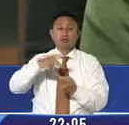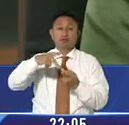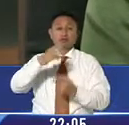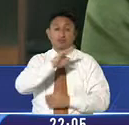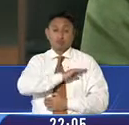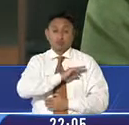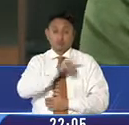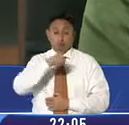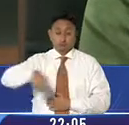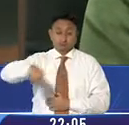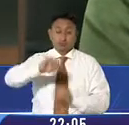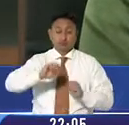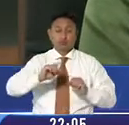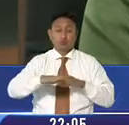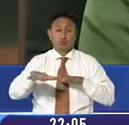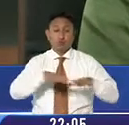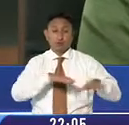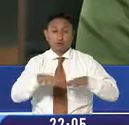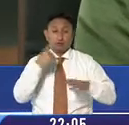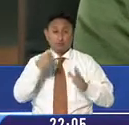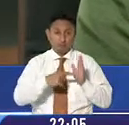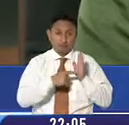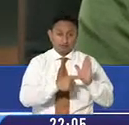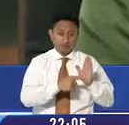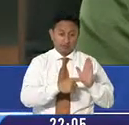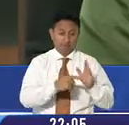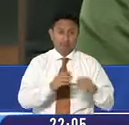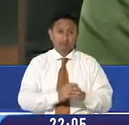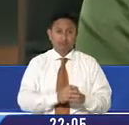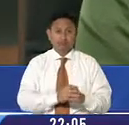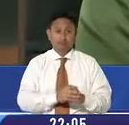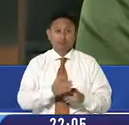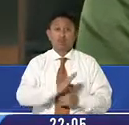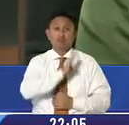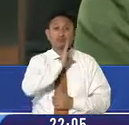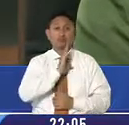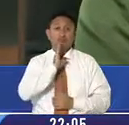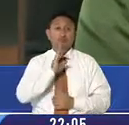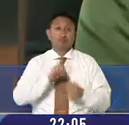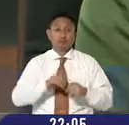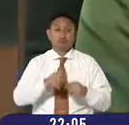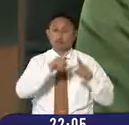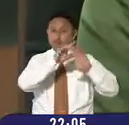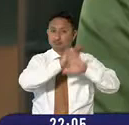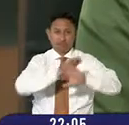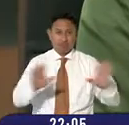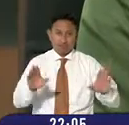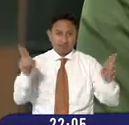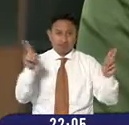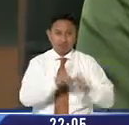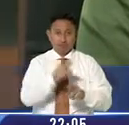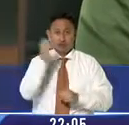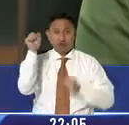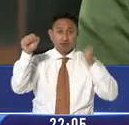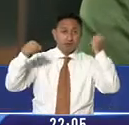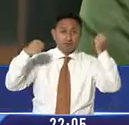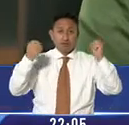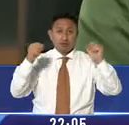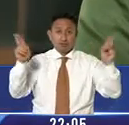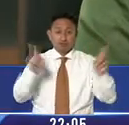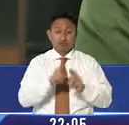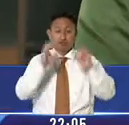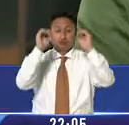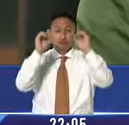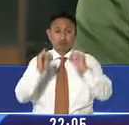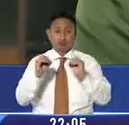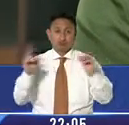de actividades como bares, no pueden atender los bares, discotecas y afines, centros de tolerancia,